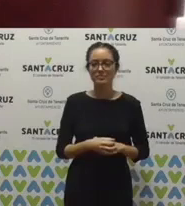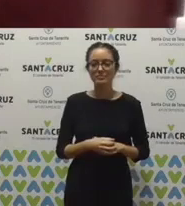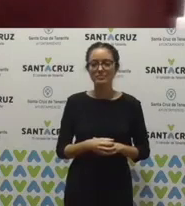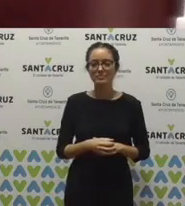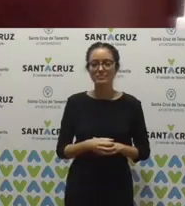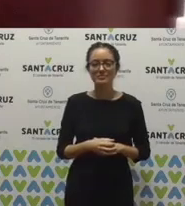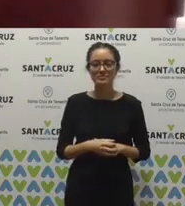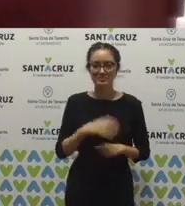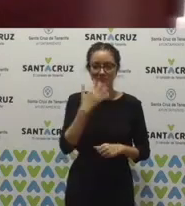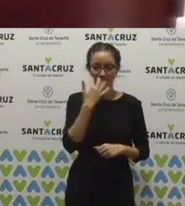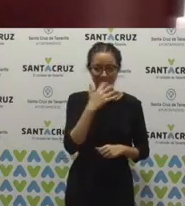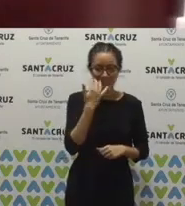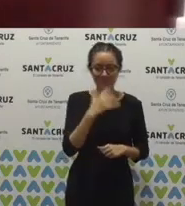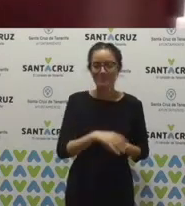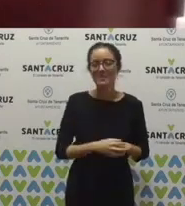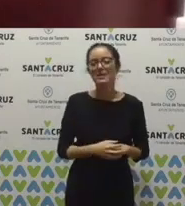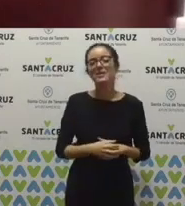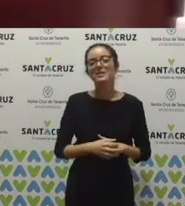e